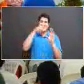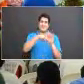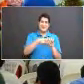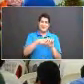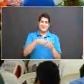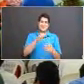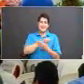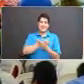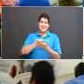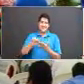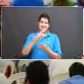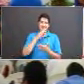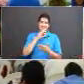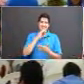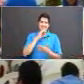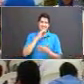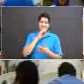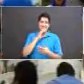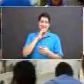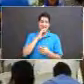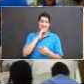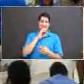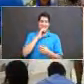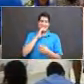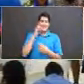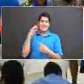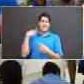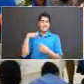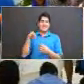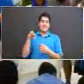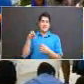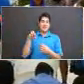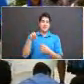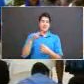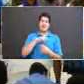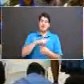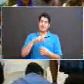la Santa Cena, para que sea efectivo,